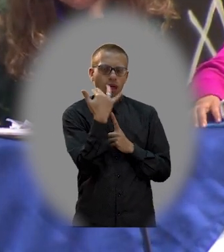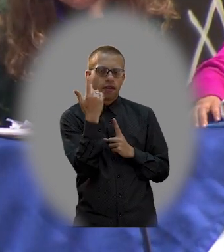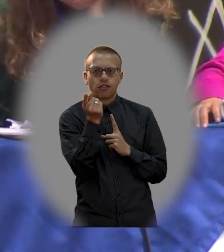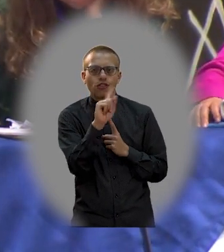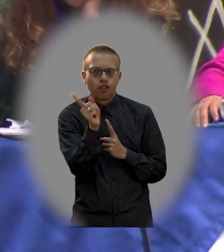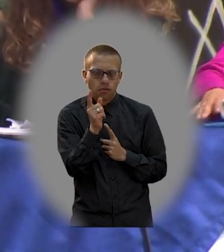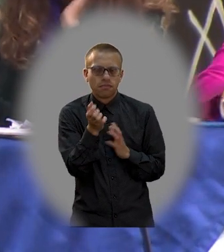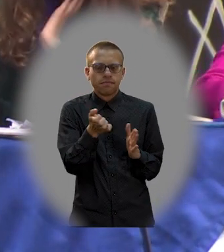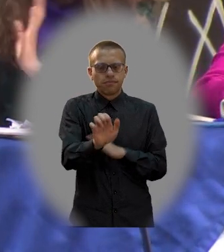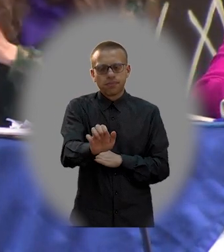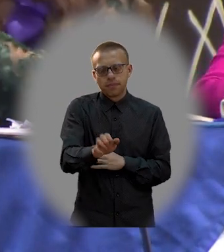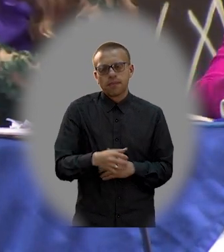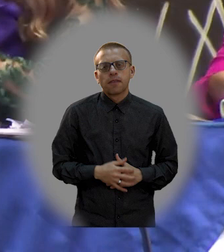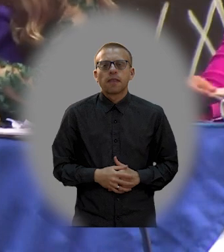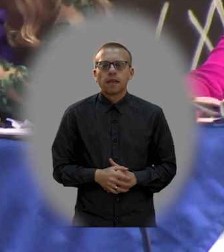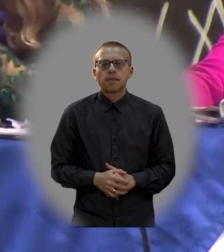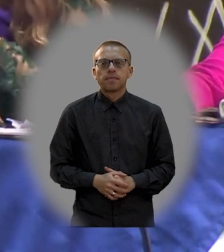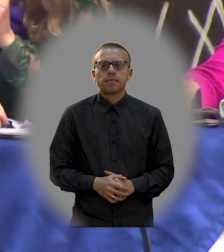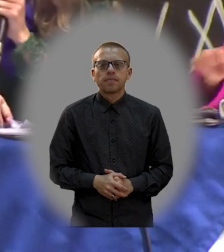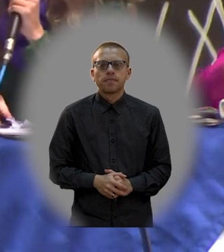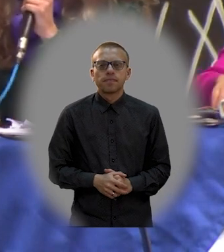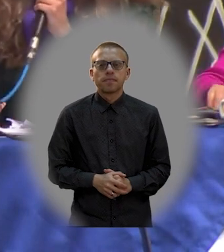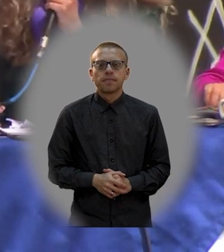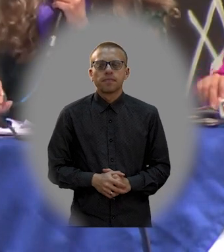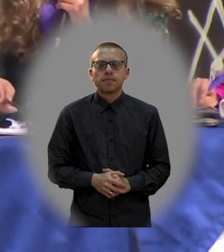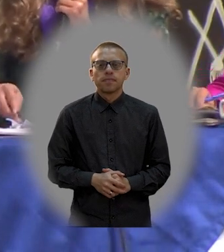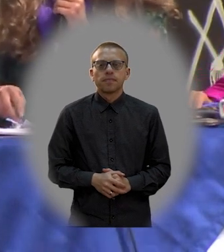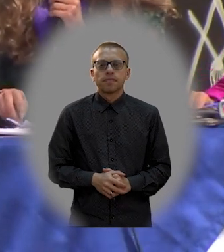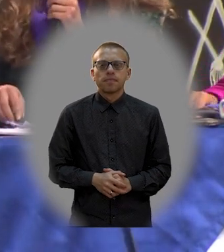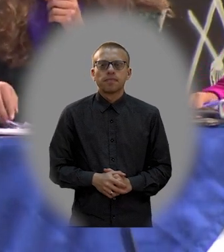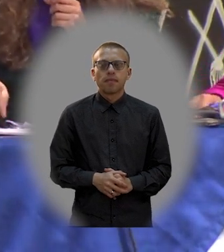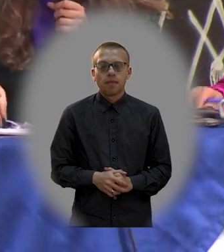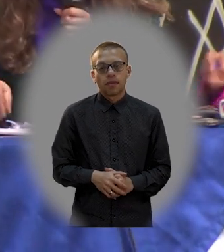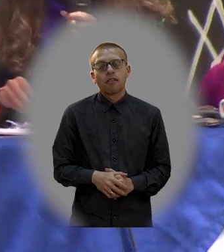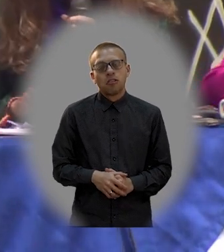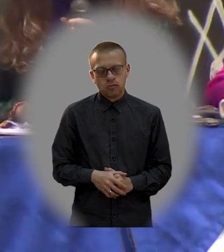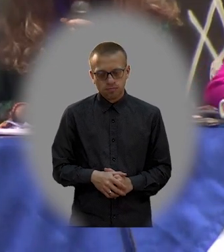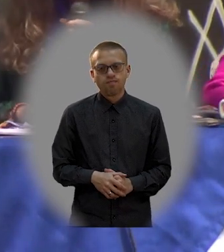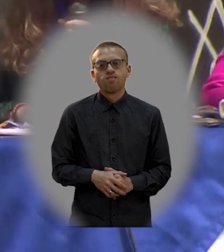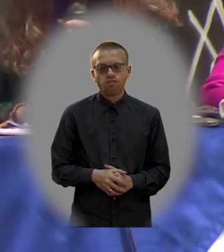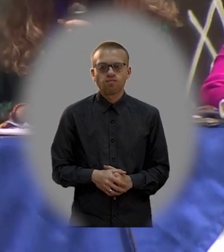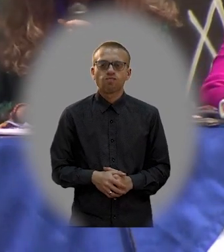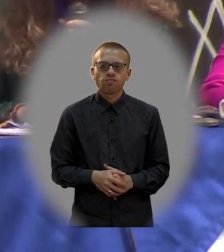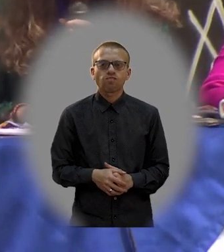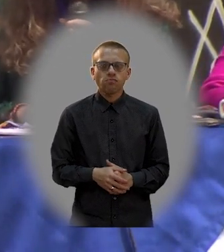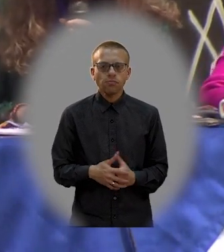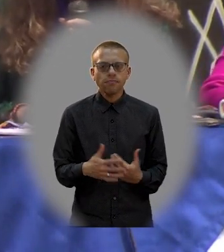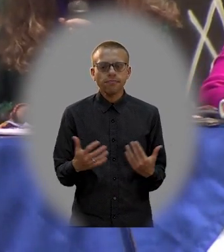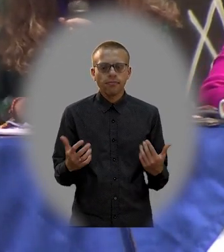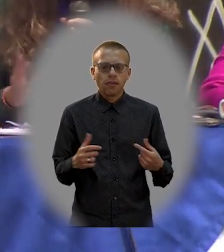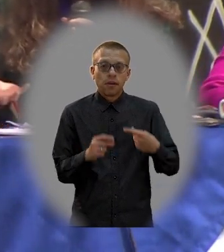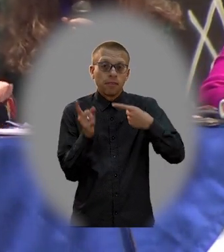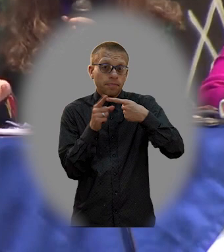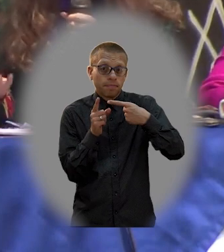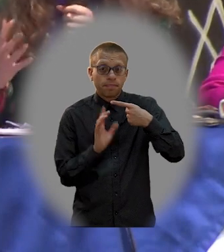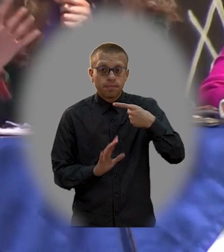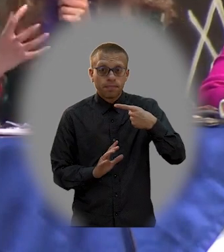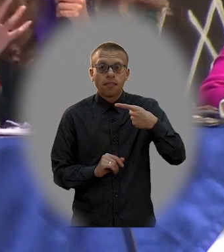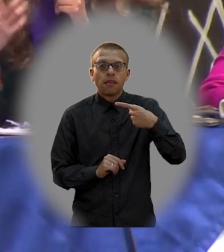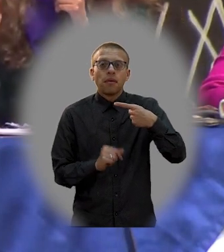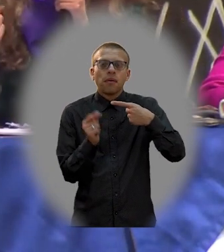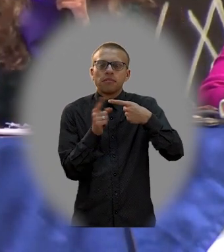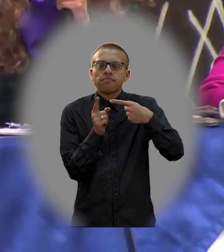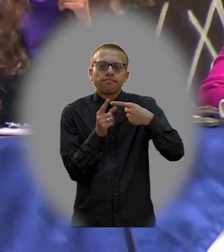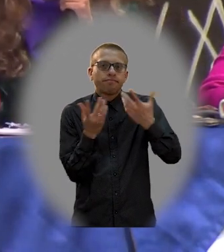Eso por un lado. Pues igual, siento que lo primero para pues decir cómo que